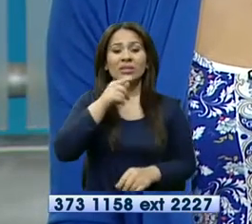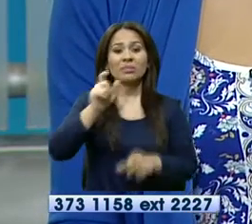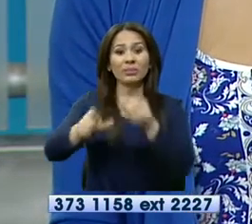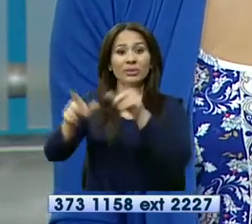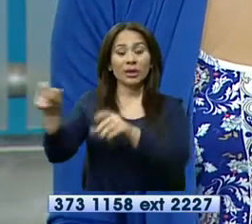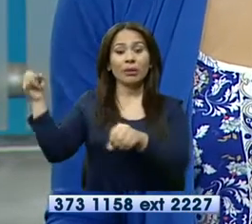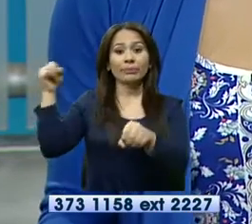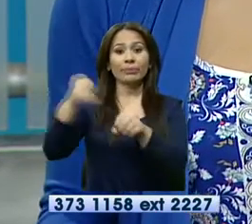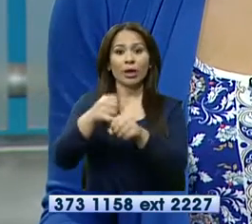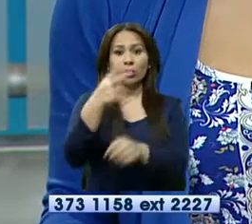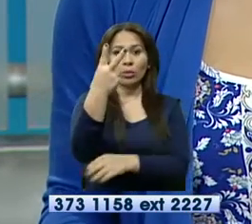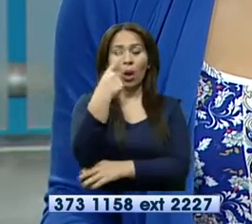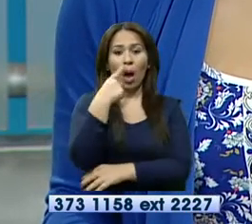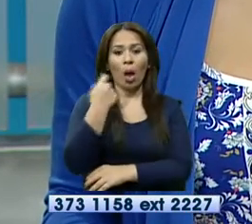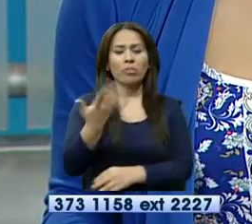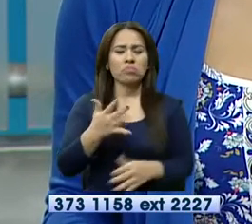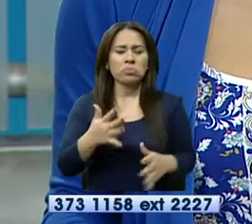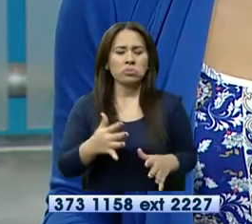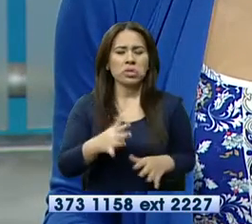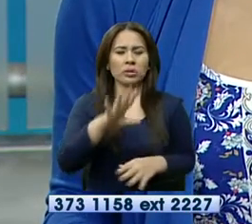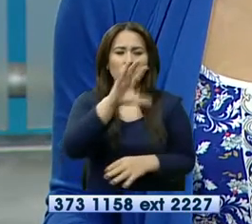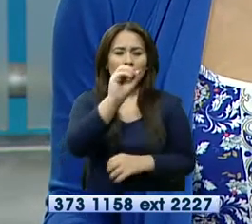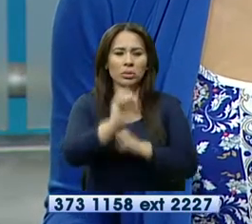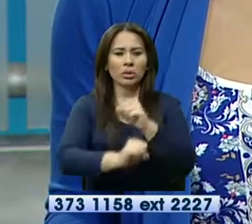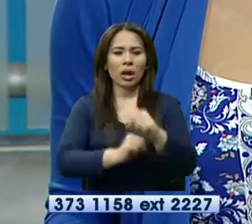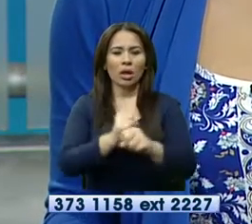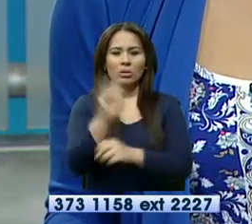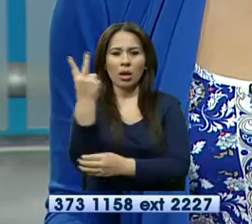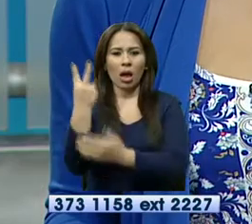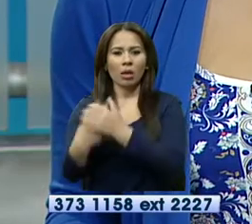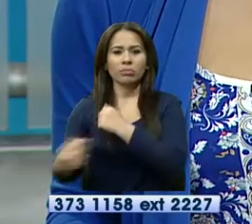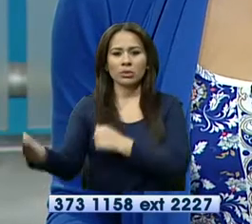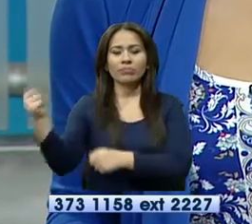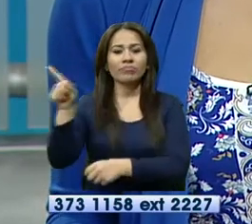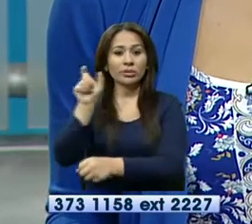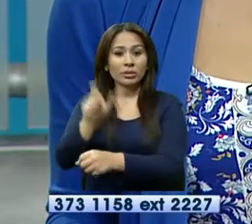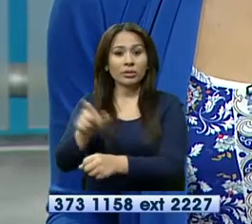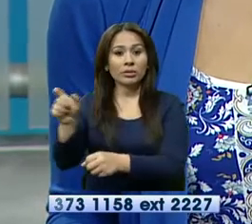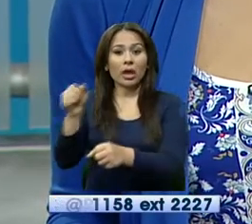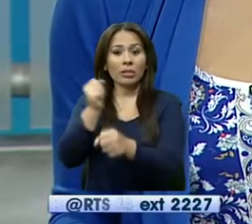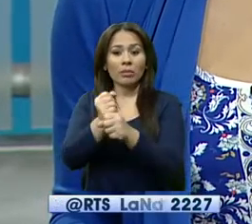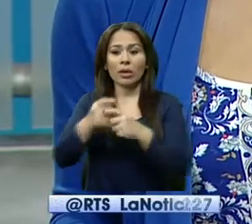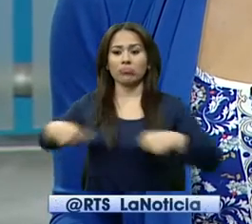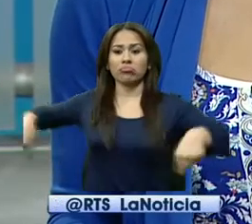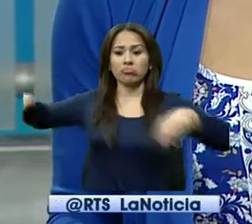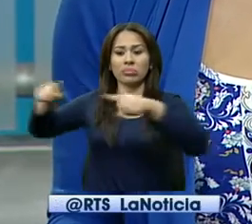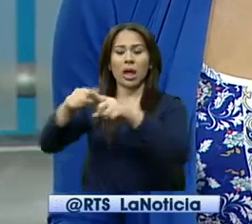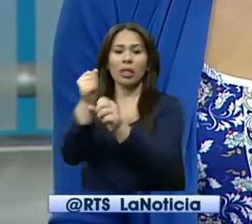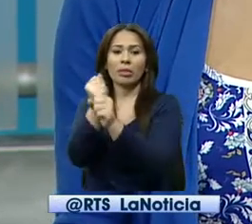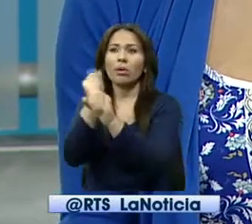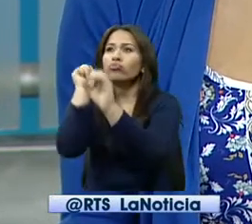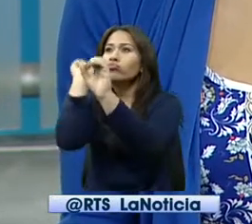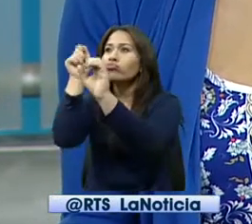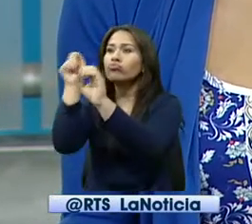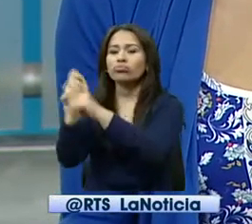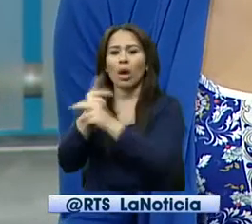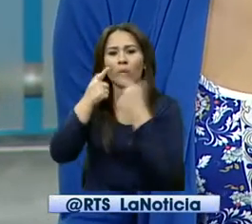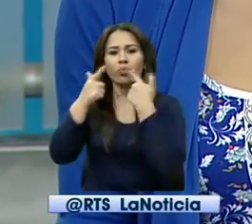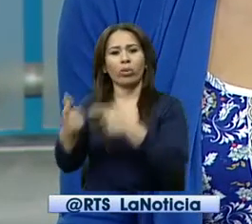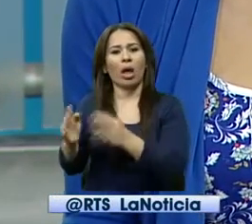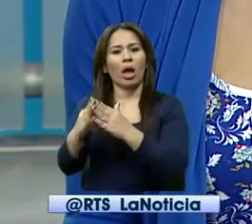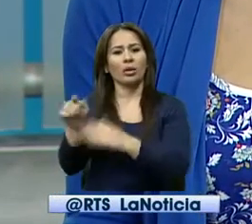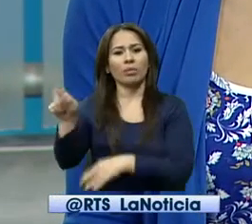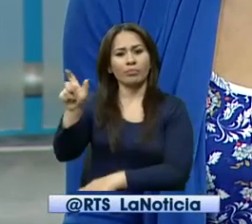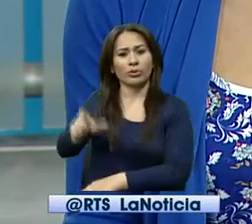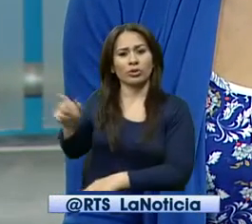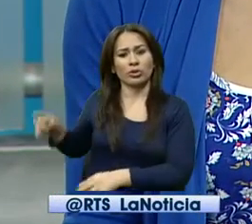agresores son dos hombres de aproximadamente 50 años de edad que trabajaban en el sector como albañiles y cuidadores de casa.